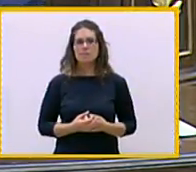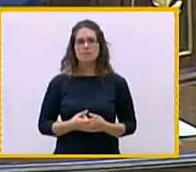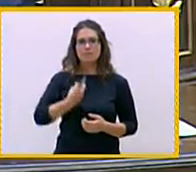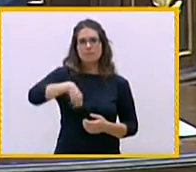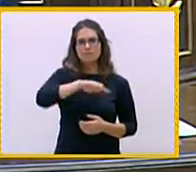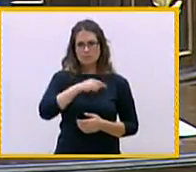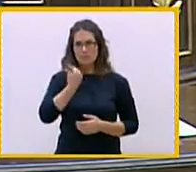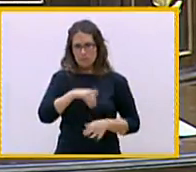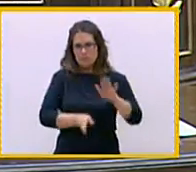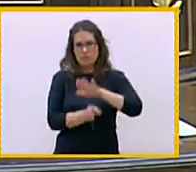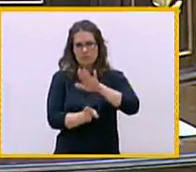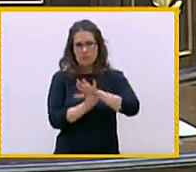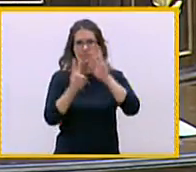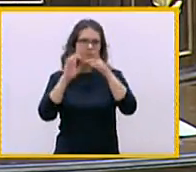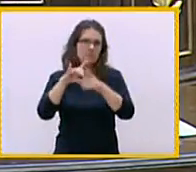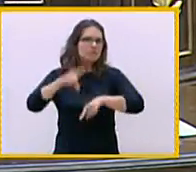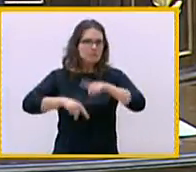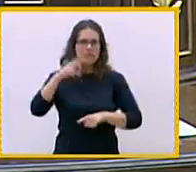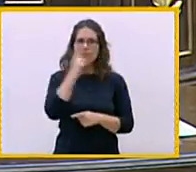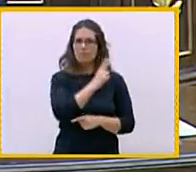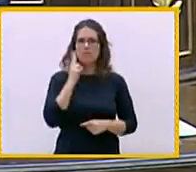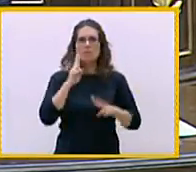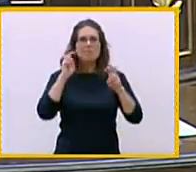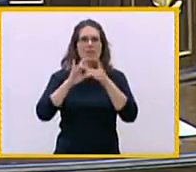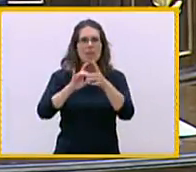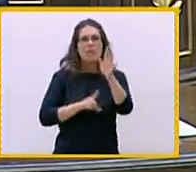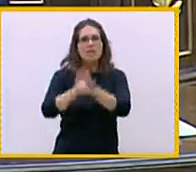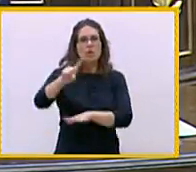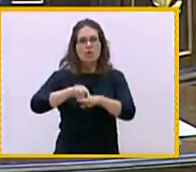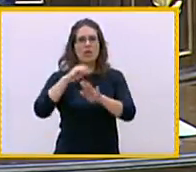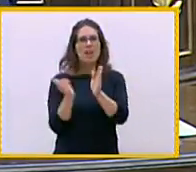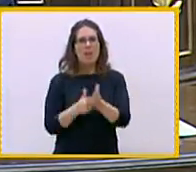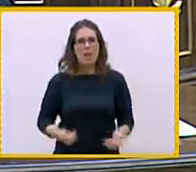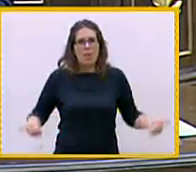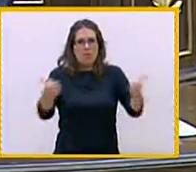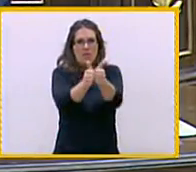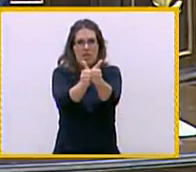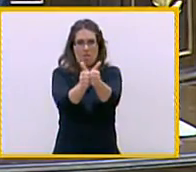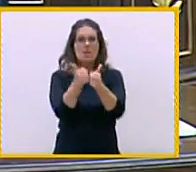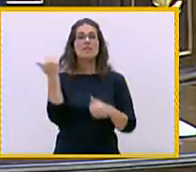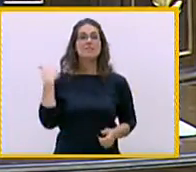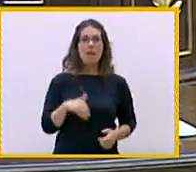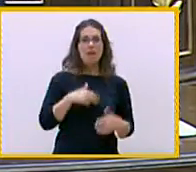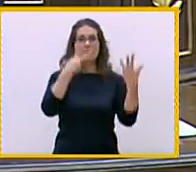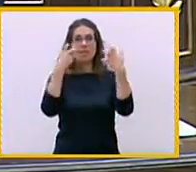conforme a nuestros compromisos, con el desarrollo de la Ley de Dependencia, gracias al cual más de 700.000